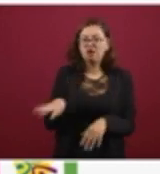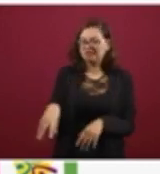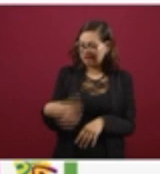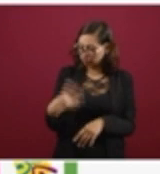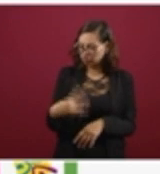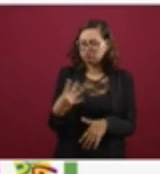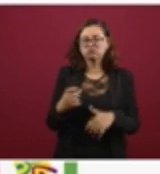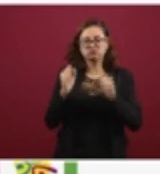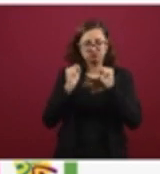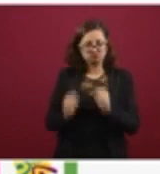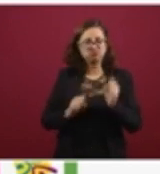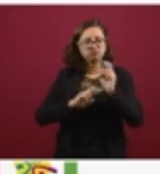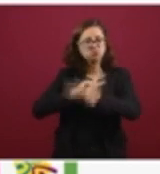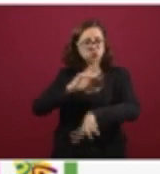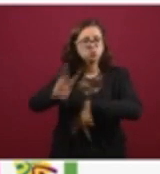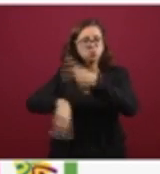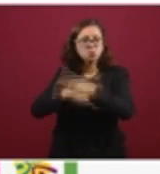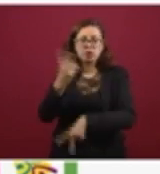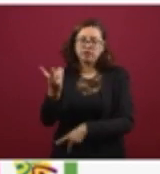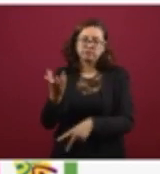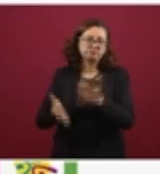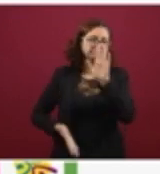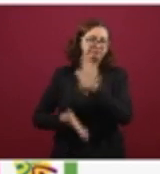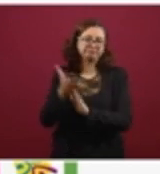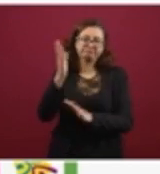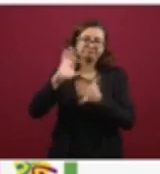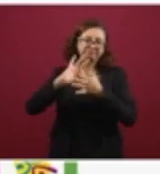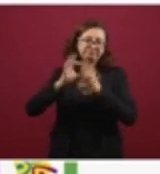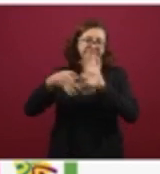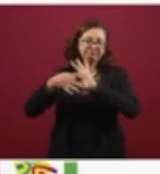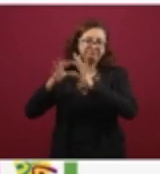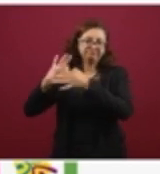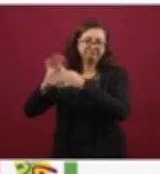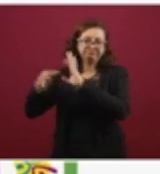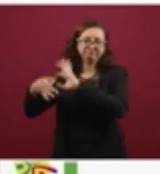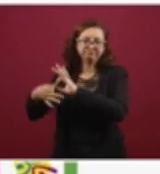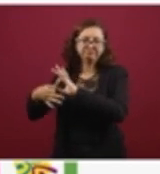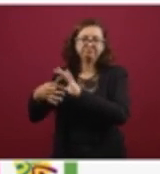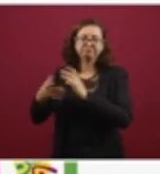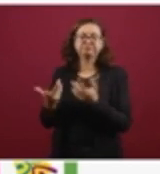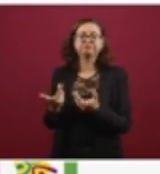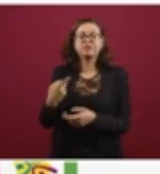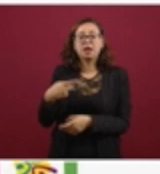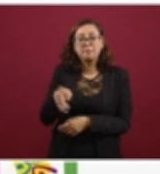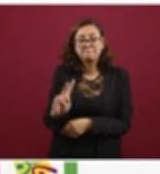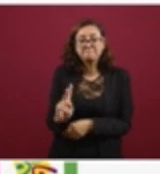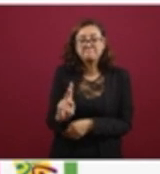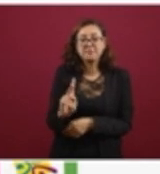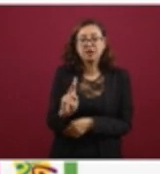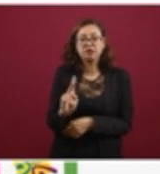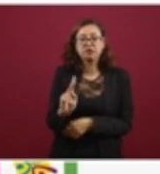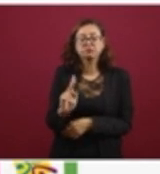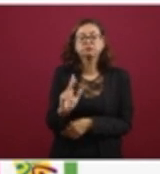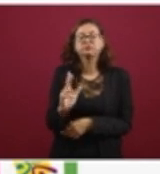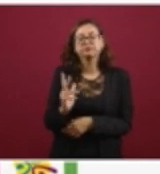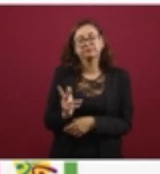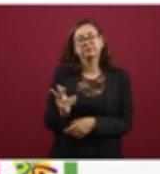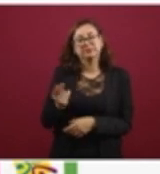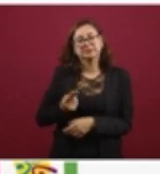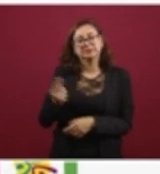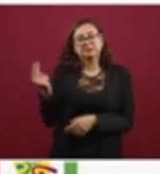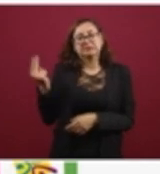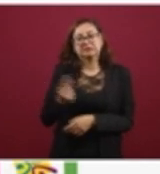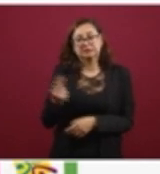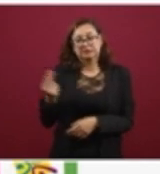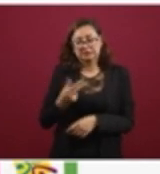estamos ya encaminados hacia lo que será la preparación de los Juegos Olímpicos, pero que tenemos que definir